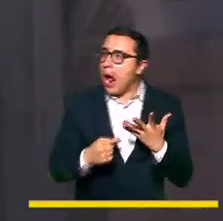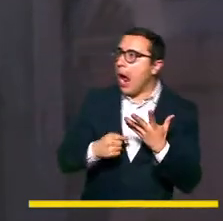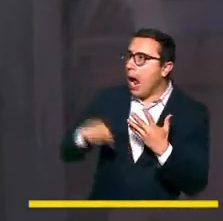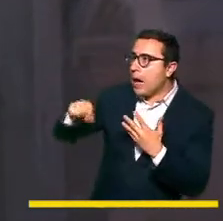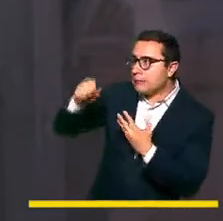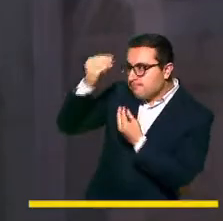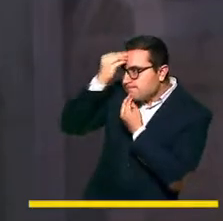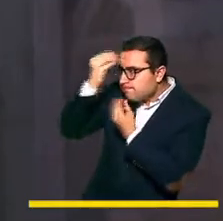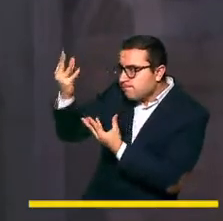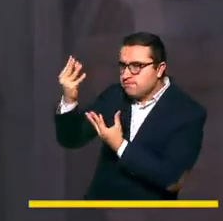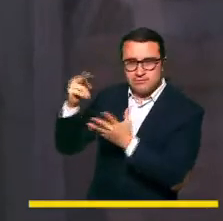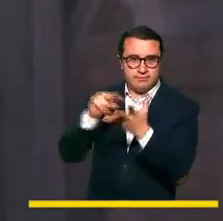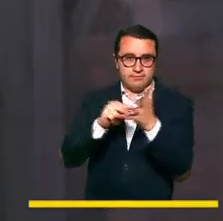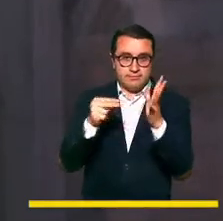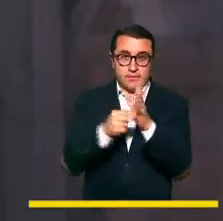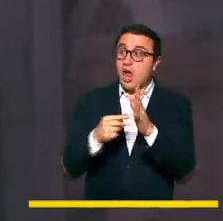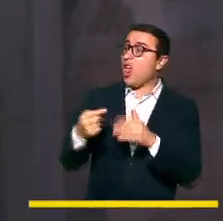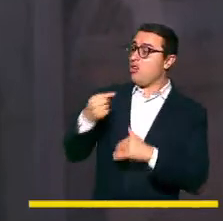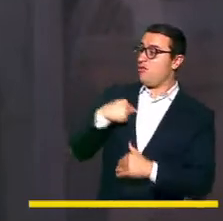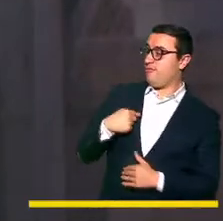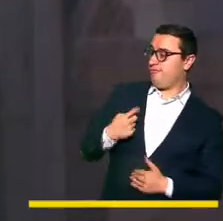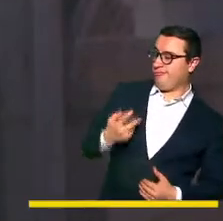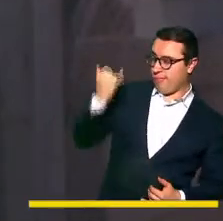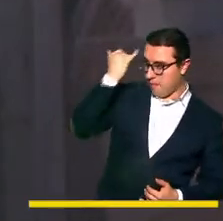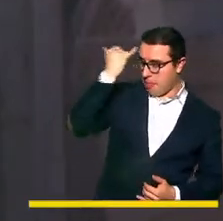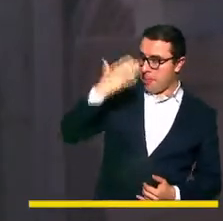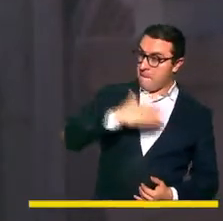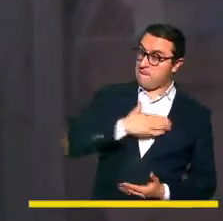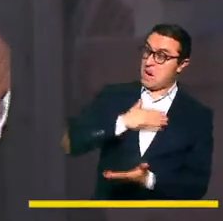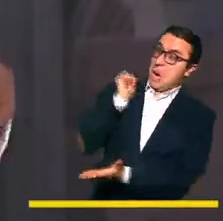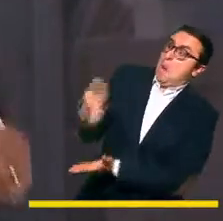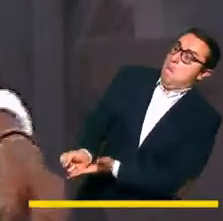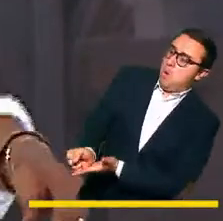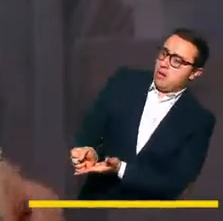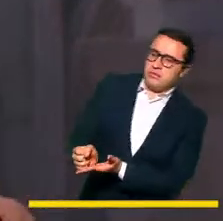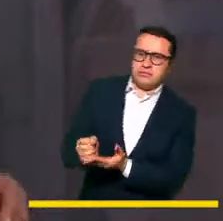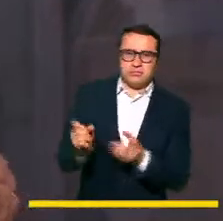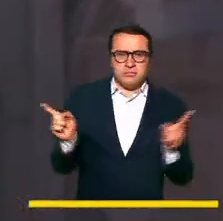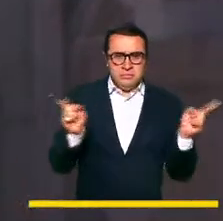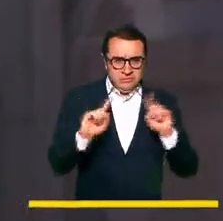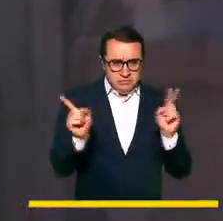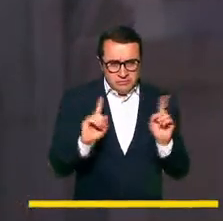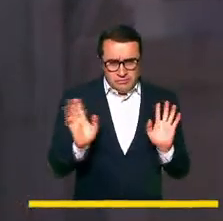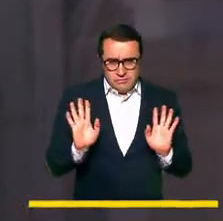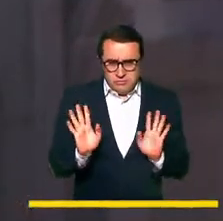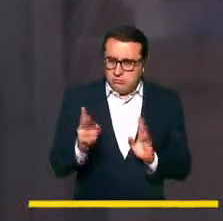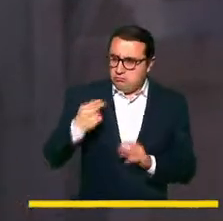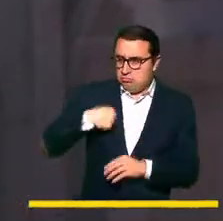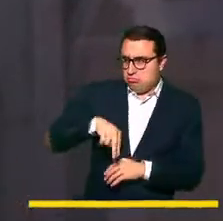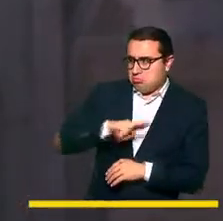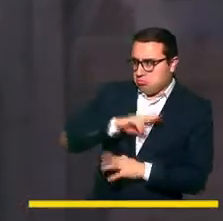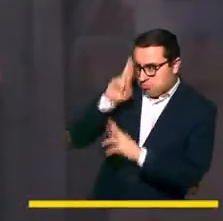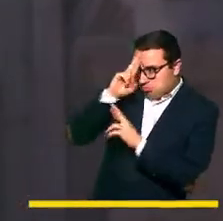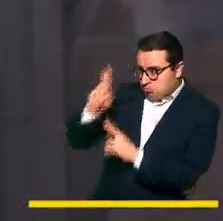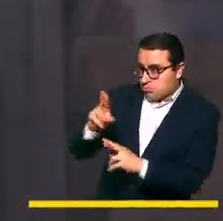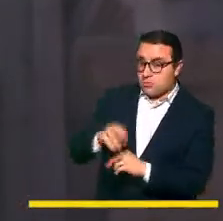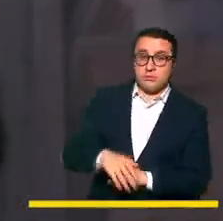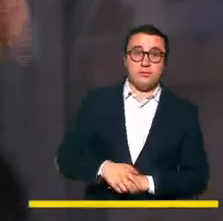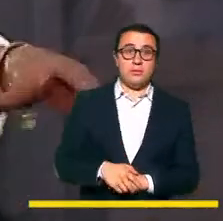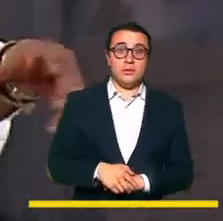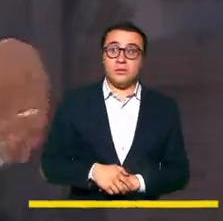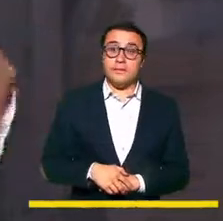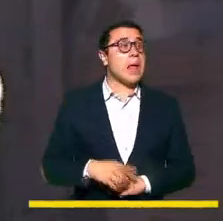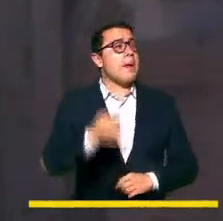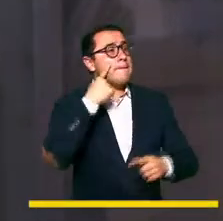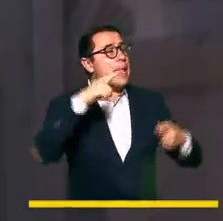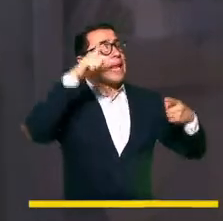obedece es que no impone su voluntad particular, y entonces dicen, no, que va, las rutas no son estas que